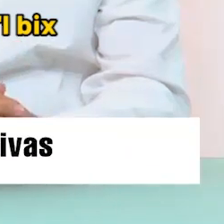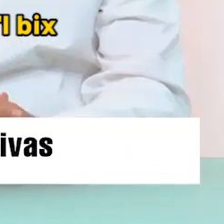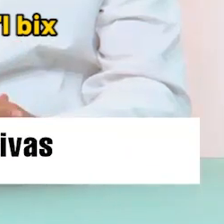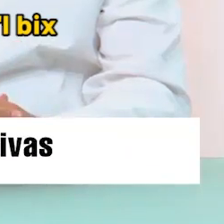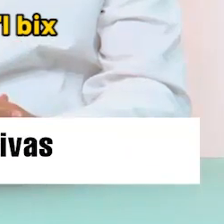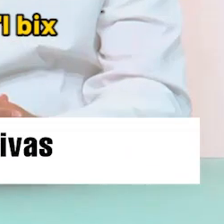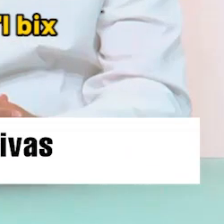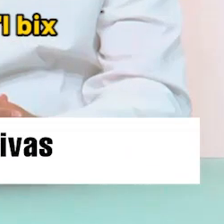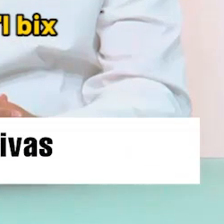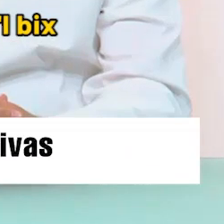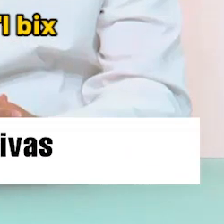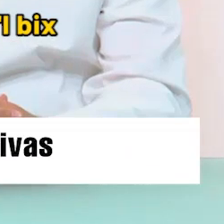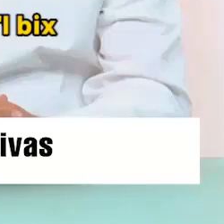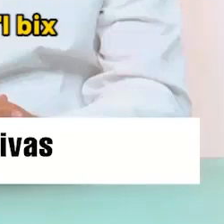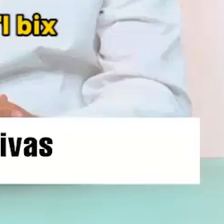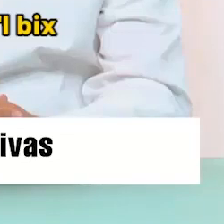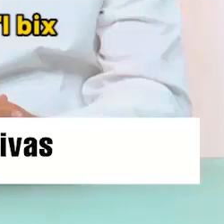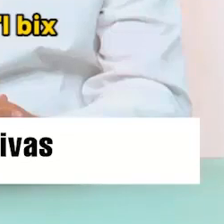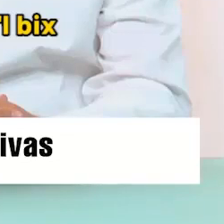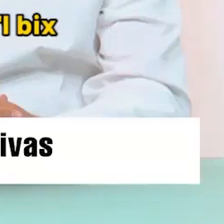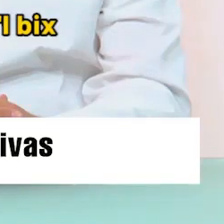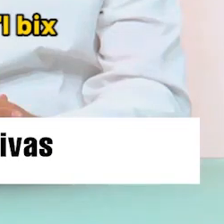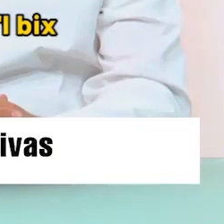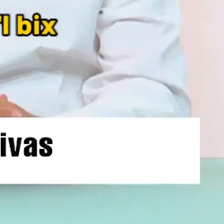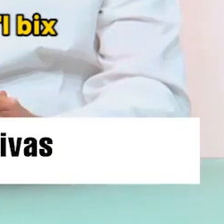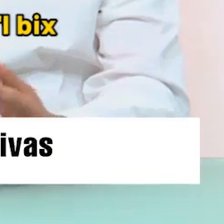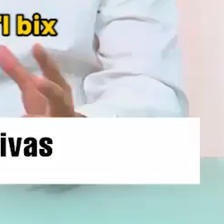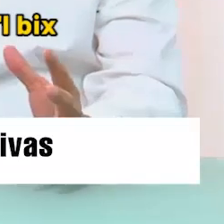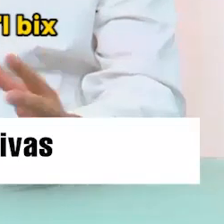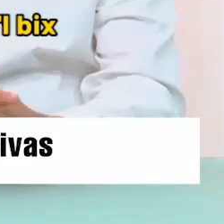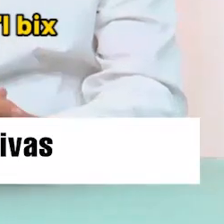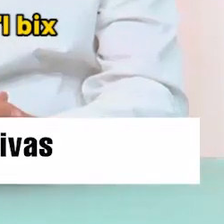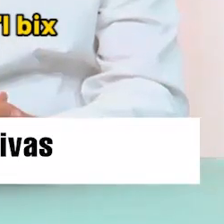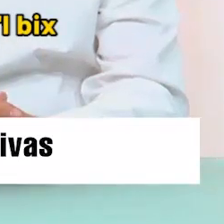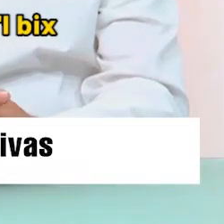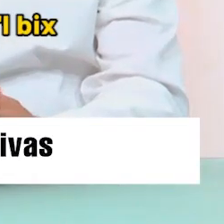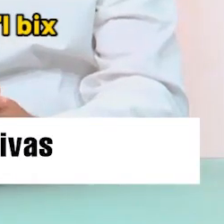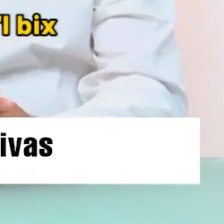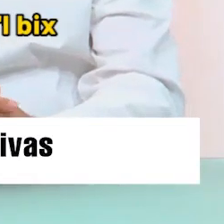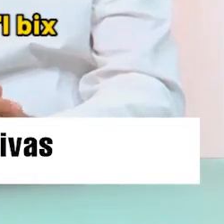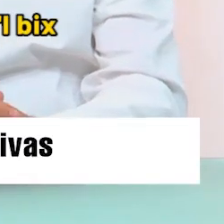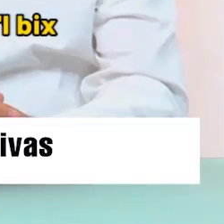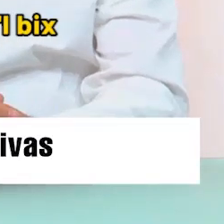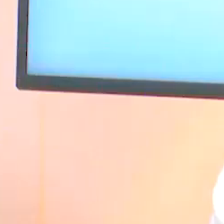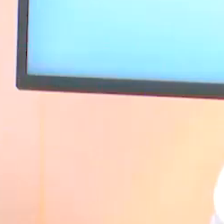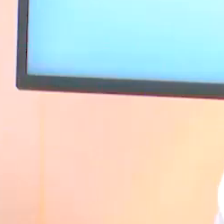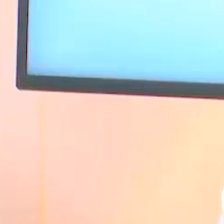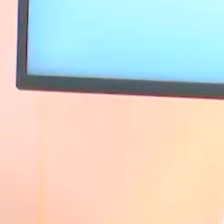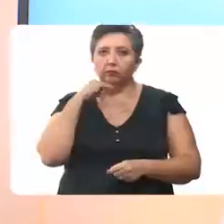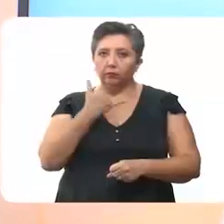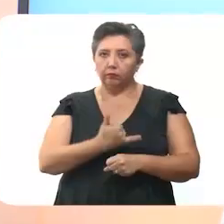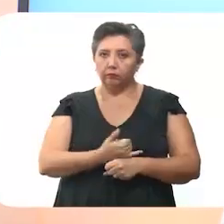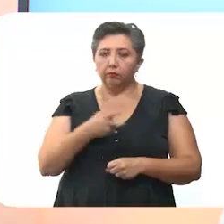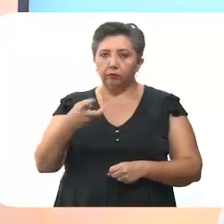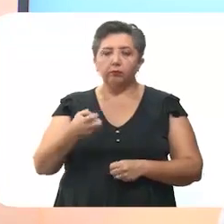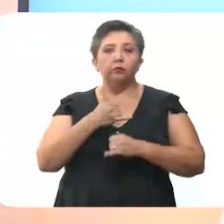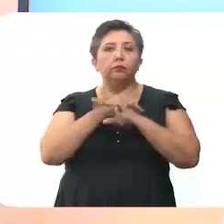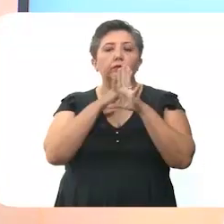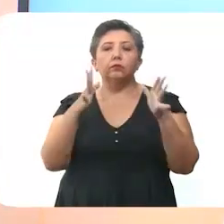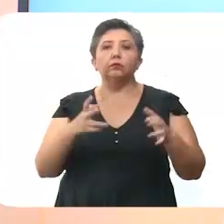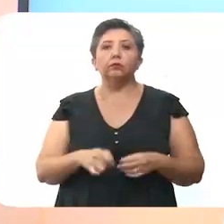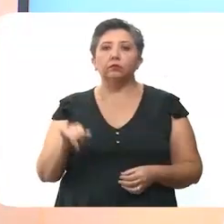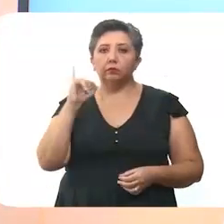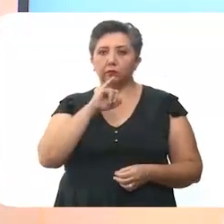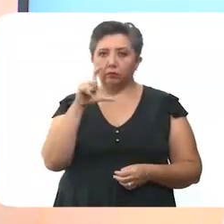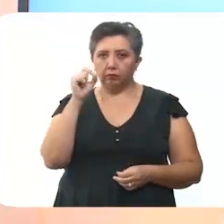Buenas tardes. A continuación daremos a conocer el comportamiento del COVID-19 en nuestro estado de Yucatán. Doctor Isaac. Gracias, secretario. Este es el parte